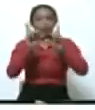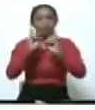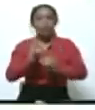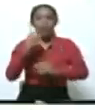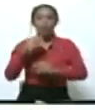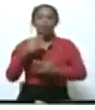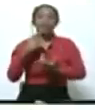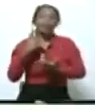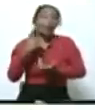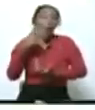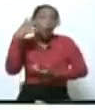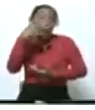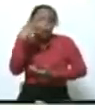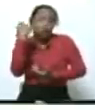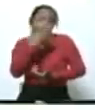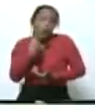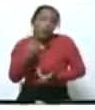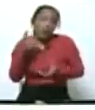partido.